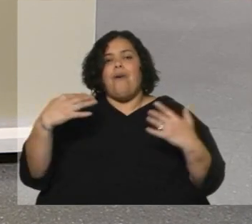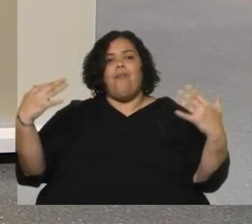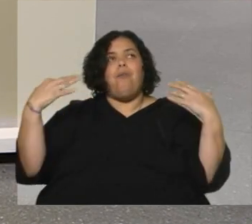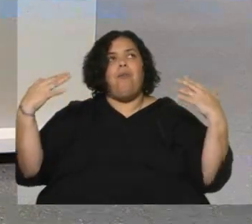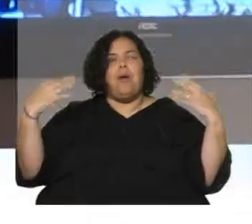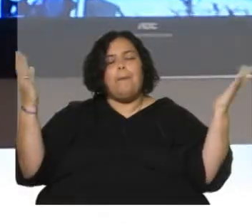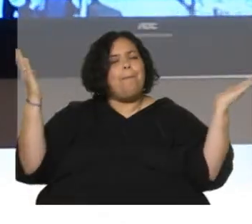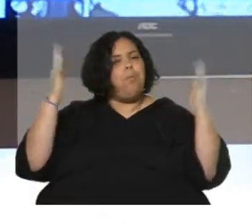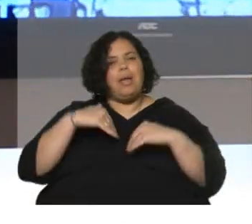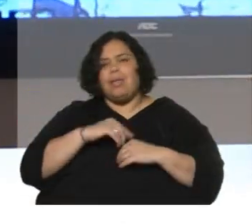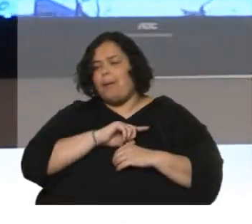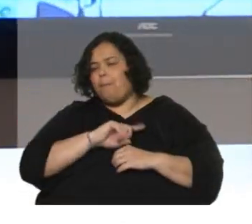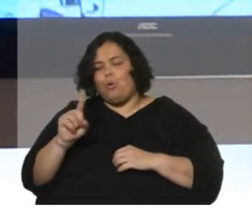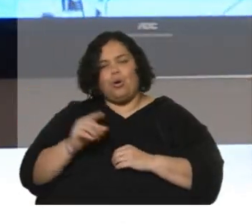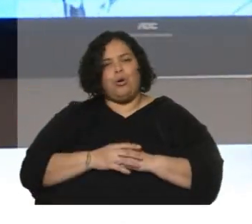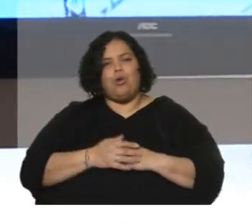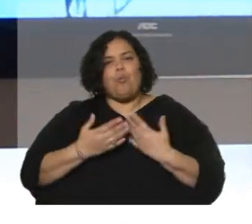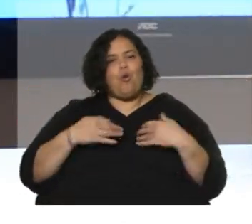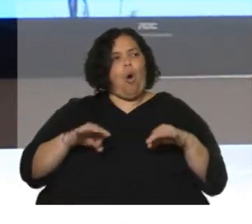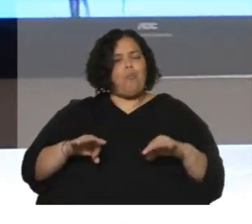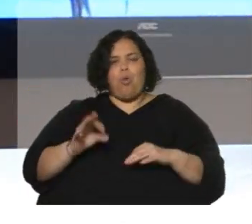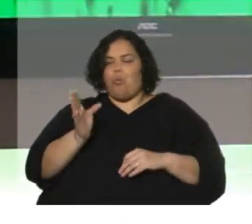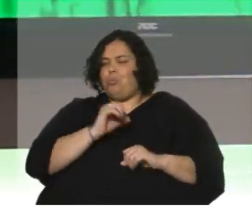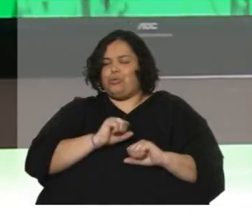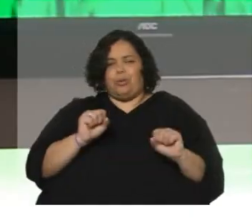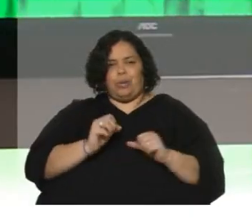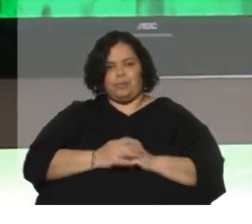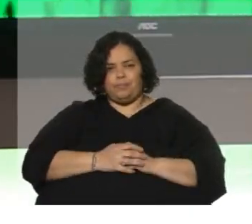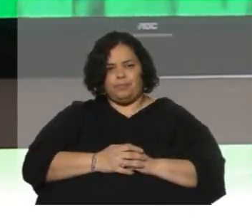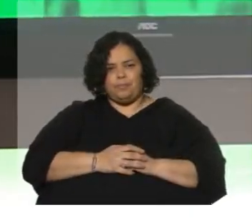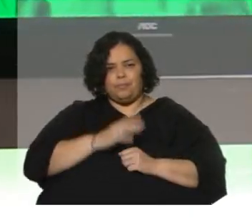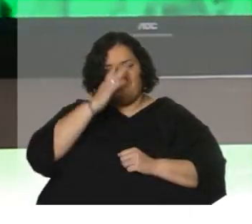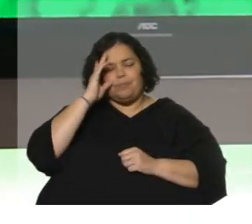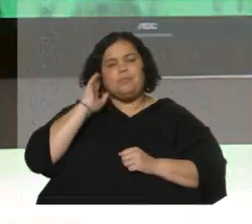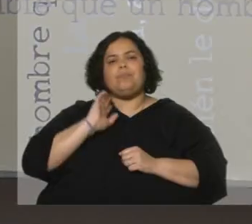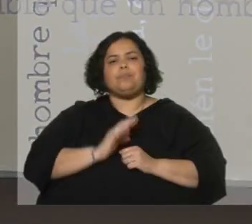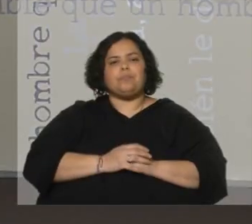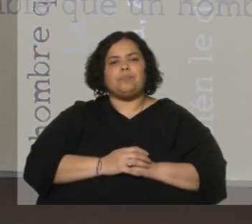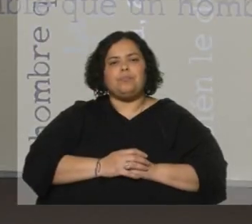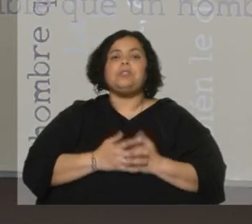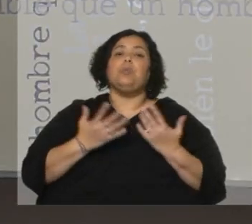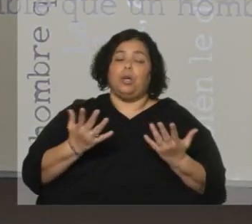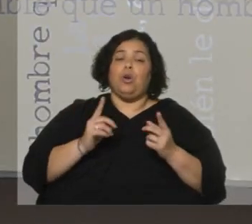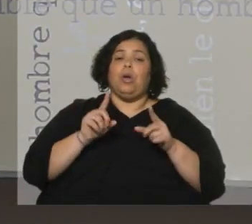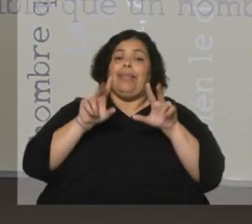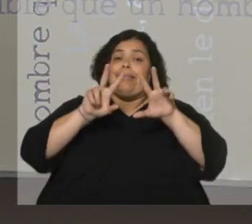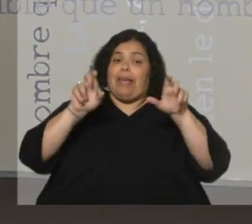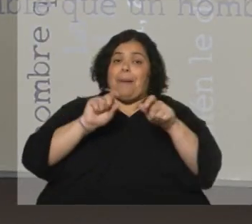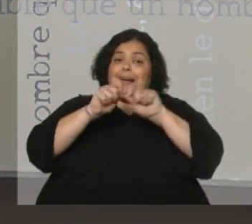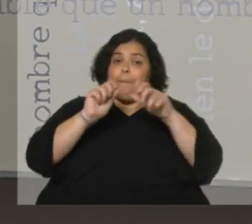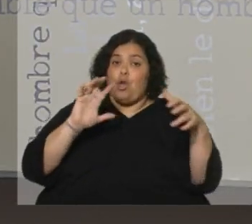podía de alguna manera dar Confort a la a la gente Sí bueno el todo el tema cambio climático es